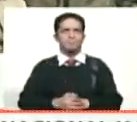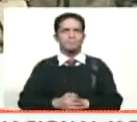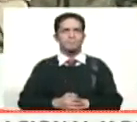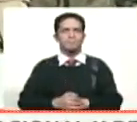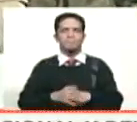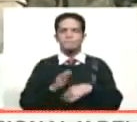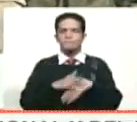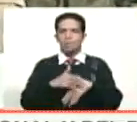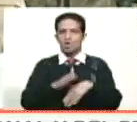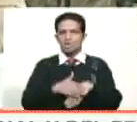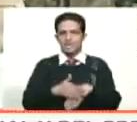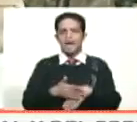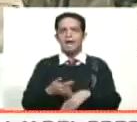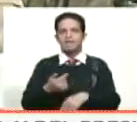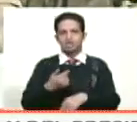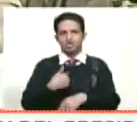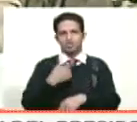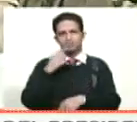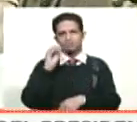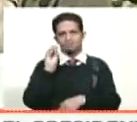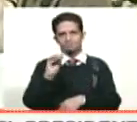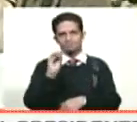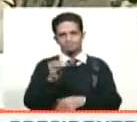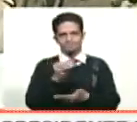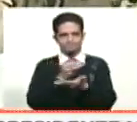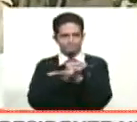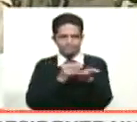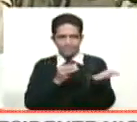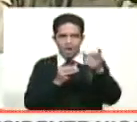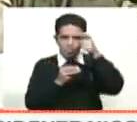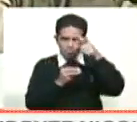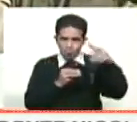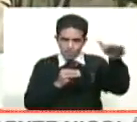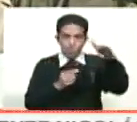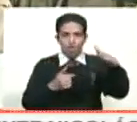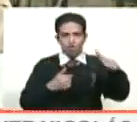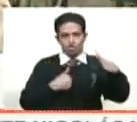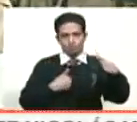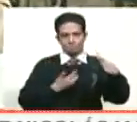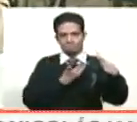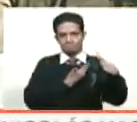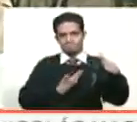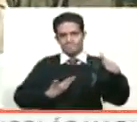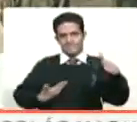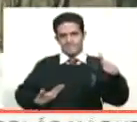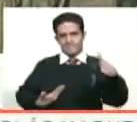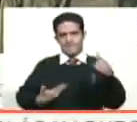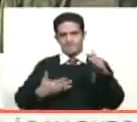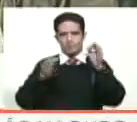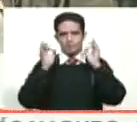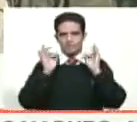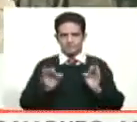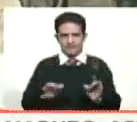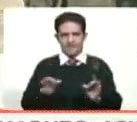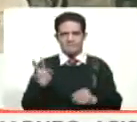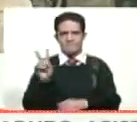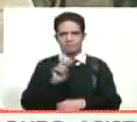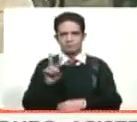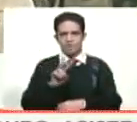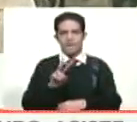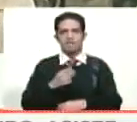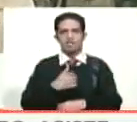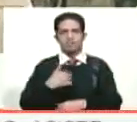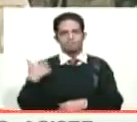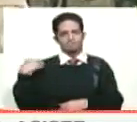Porque yo sí le puedo decir al pueblo de Venezuela, como presidente de la República Constitucional que soy, como comandante en